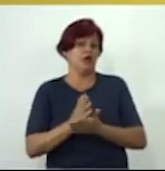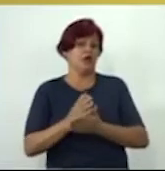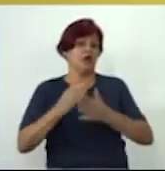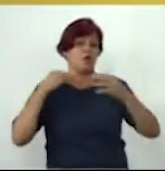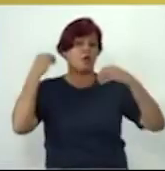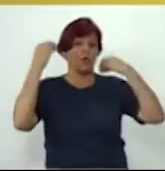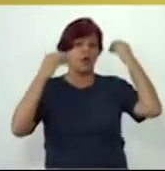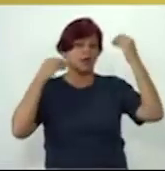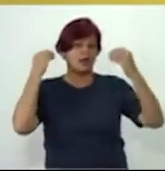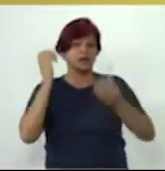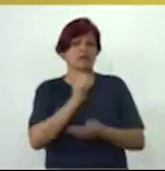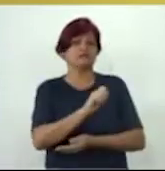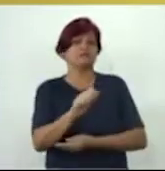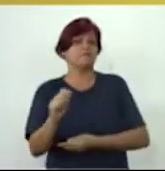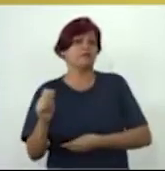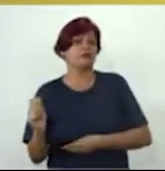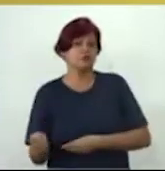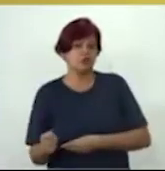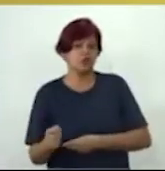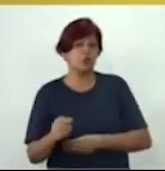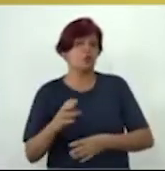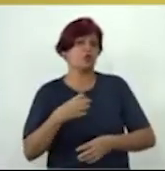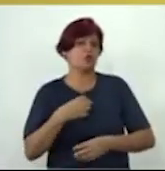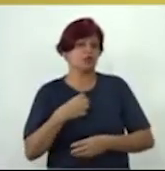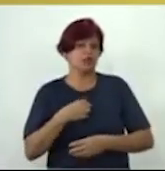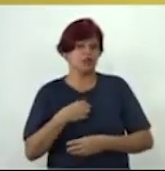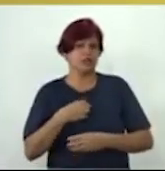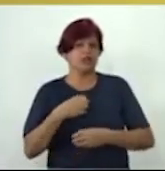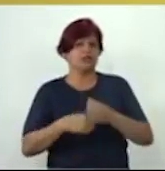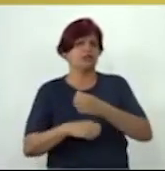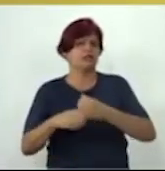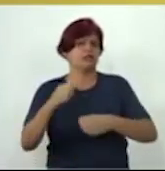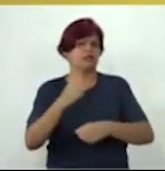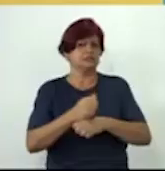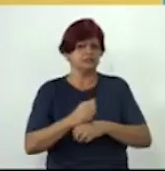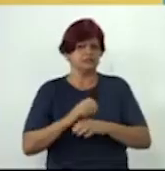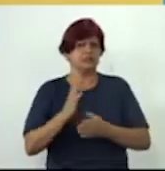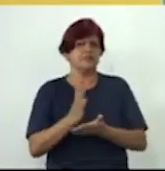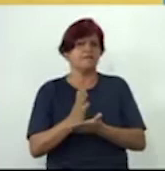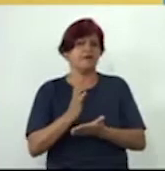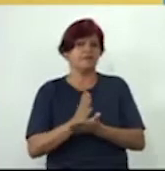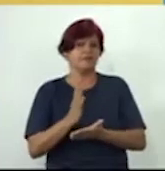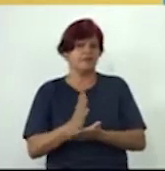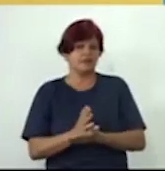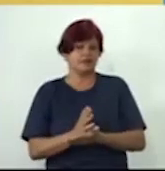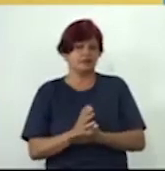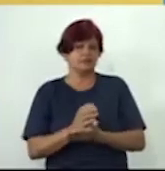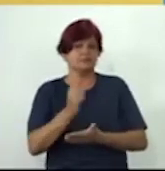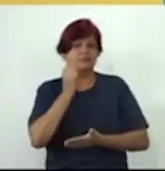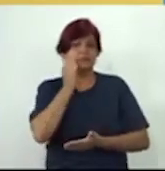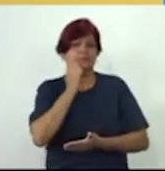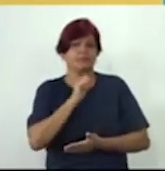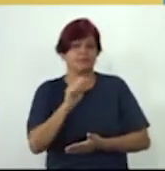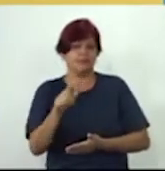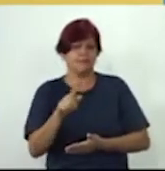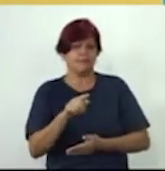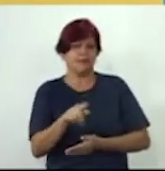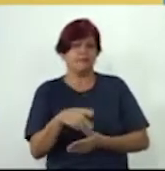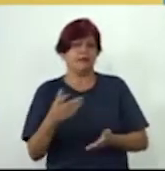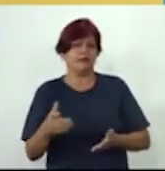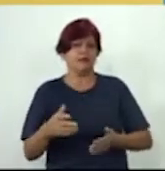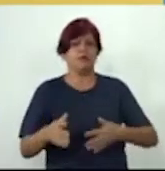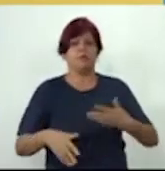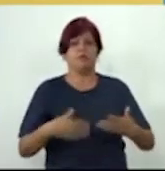metodológico que le corresponde, ya sea del sistema de clase o de la clase. También aparecen como